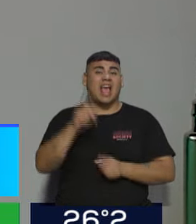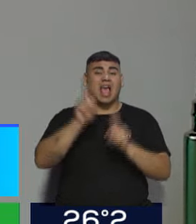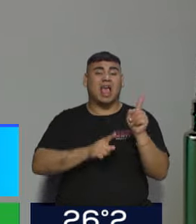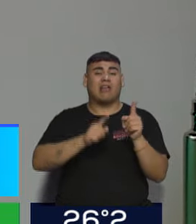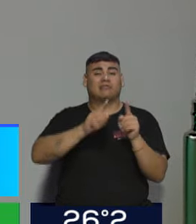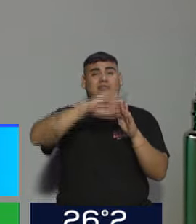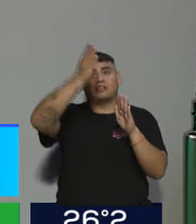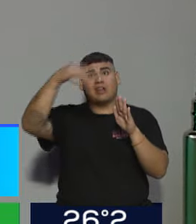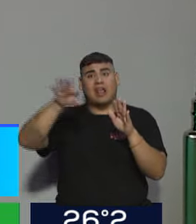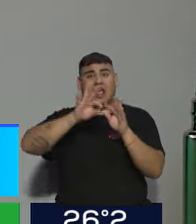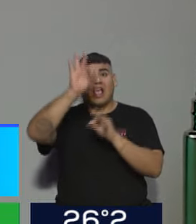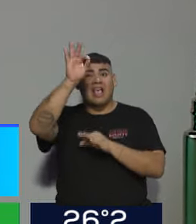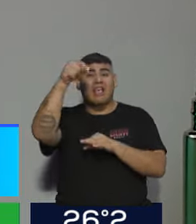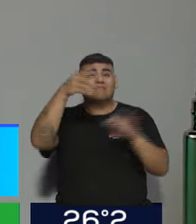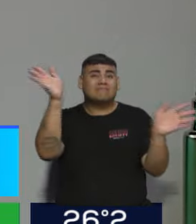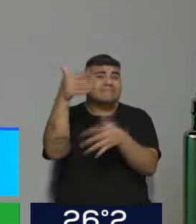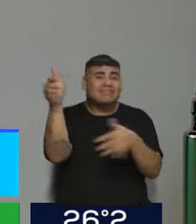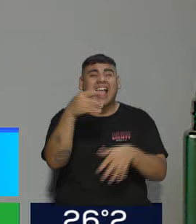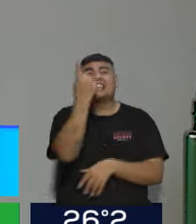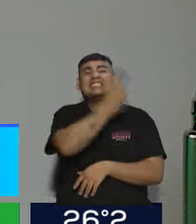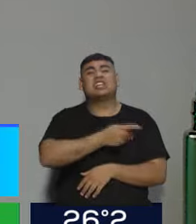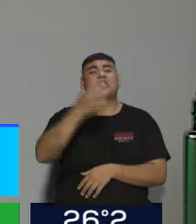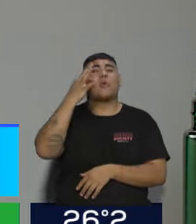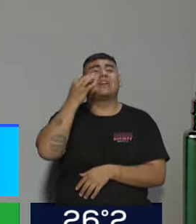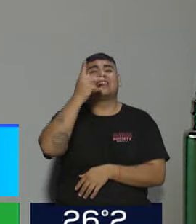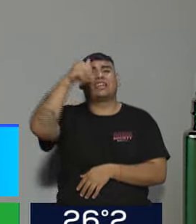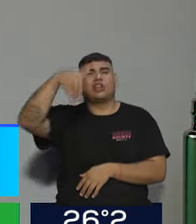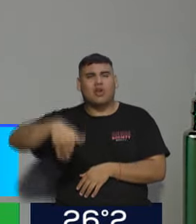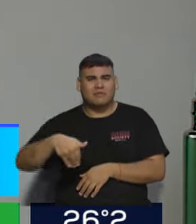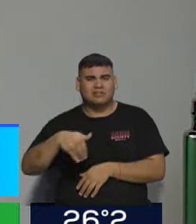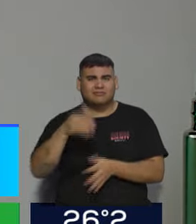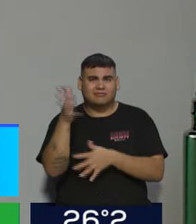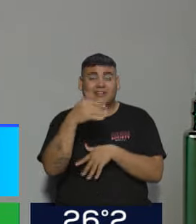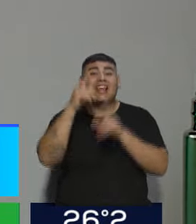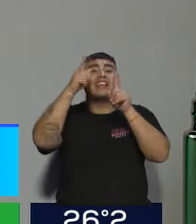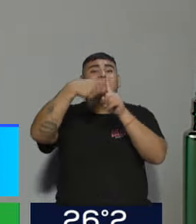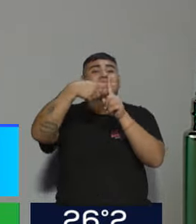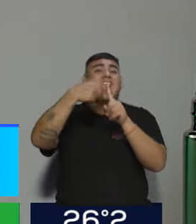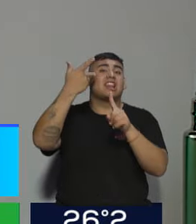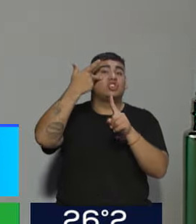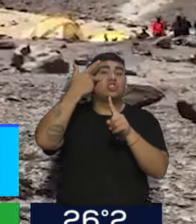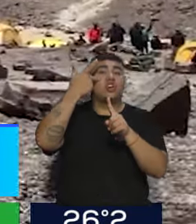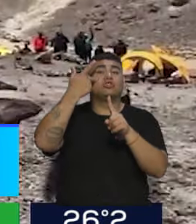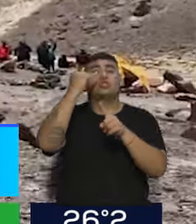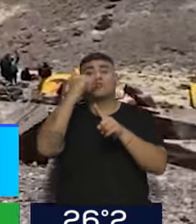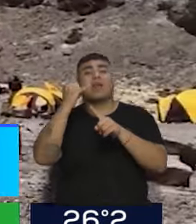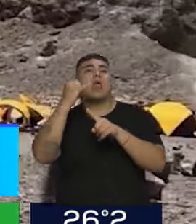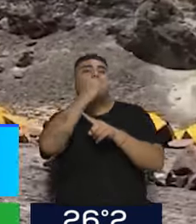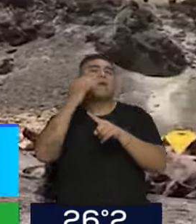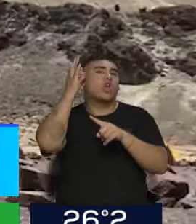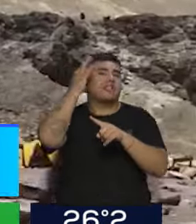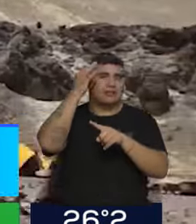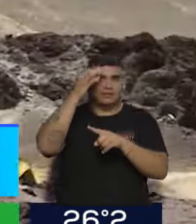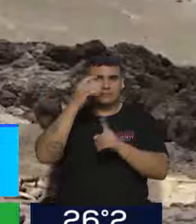140 kilómetros por hora de viento y temperaturas de entre 18 y 30 grados bajo cero. La ministra de